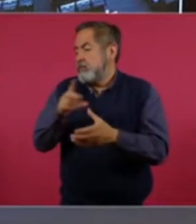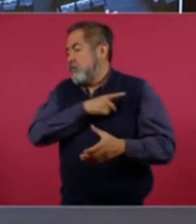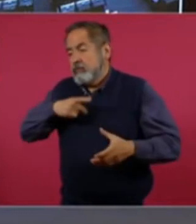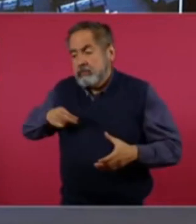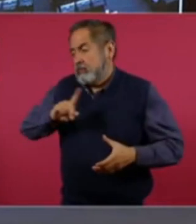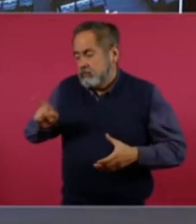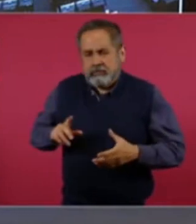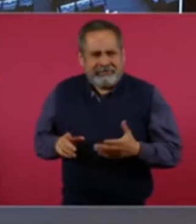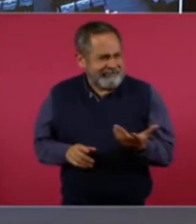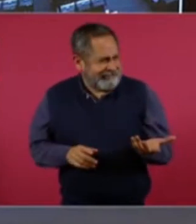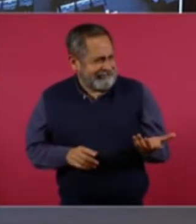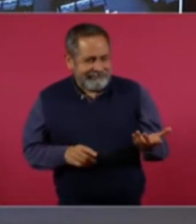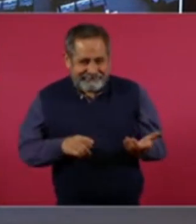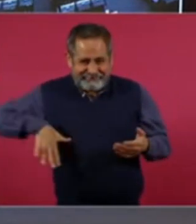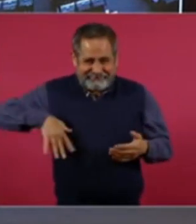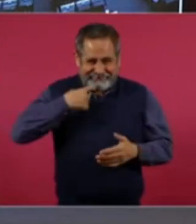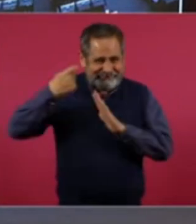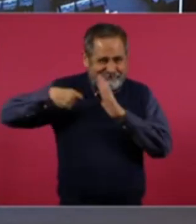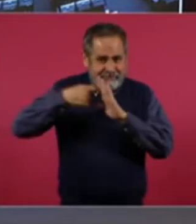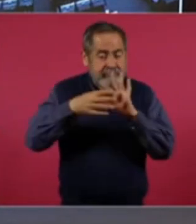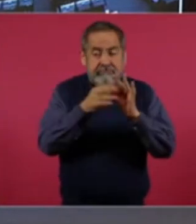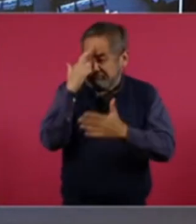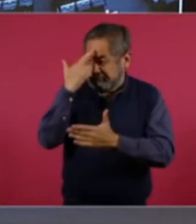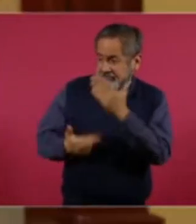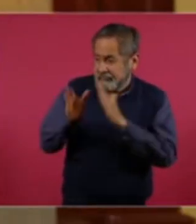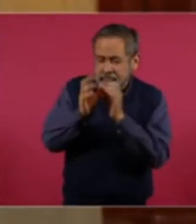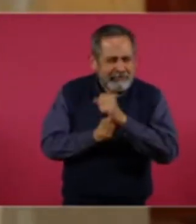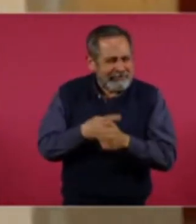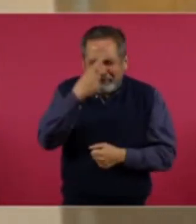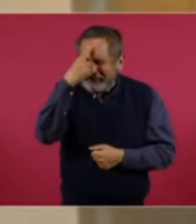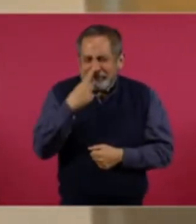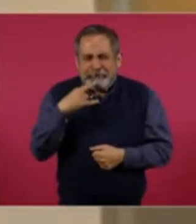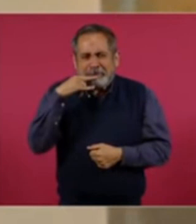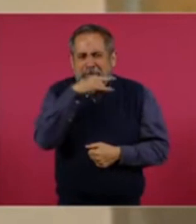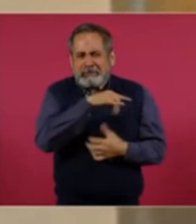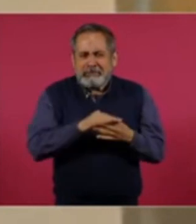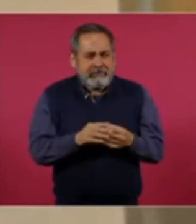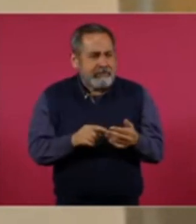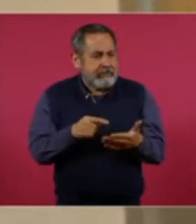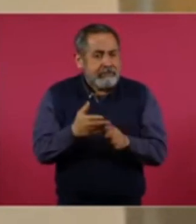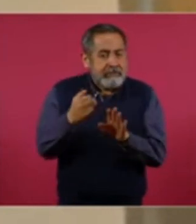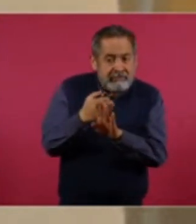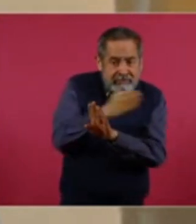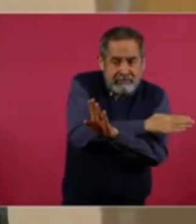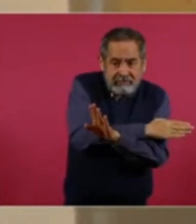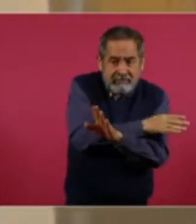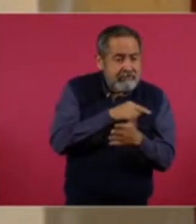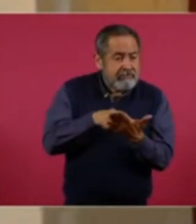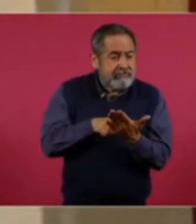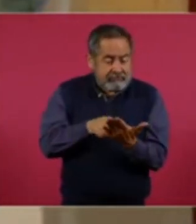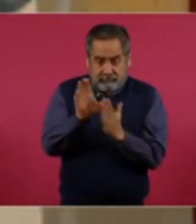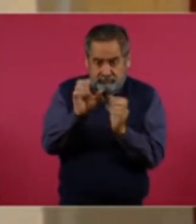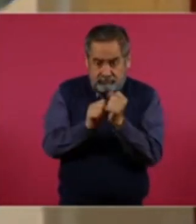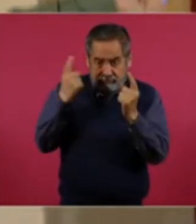comentarios que dicen quieren violar la Constitución, o sea, llegamos al cinismo de establecer que lo que se pretende es violar la